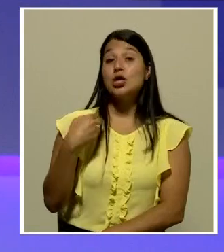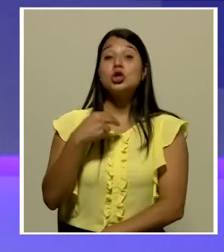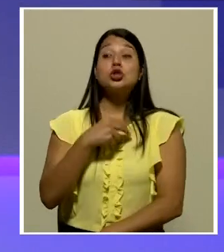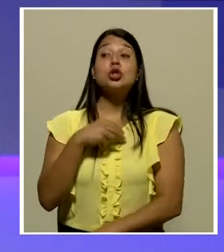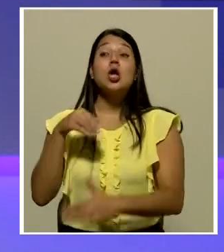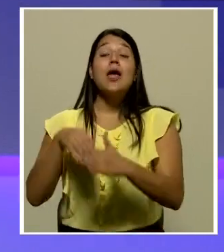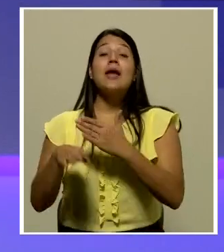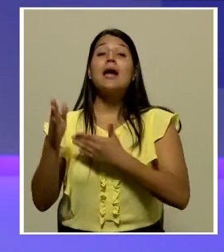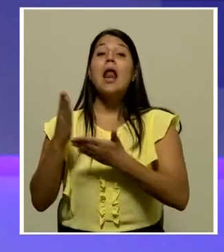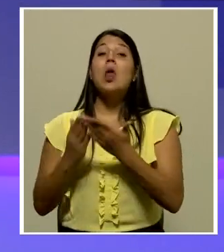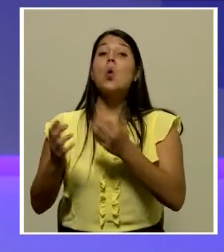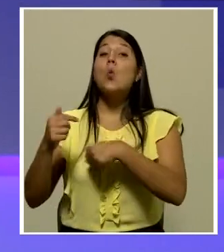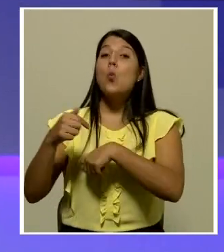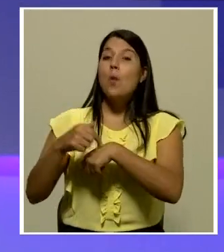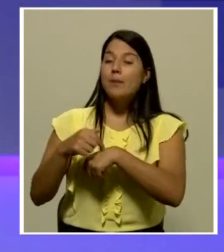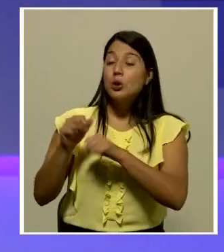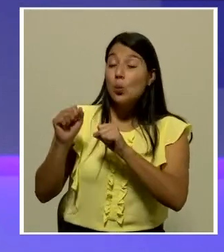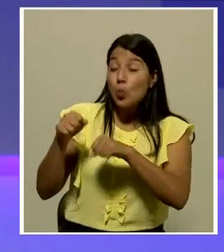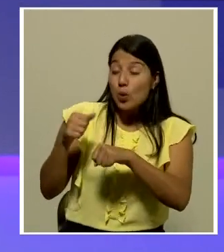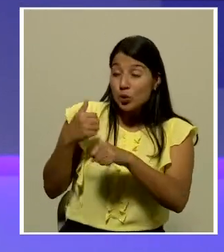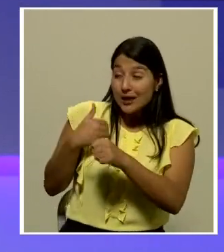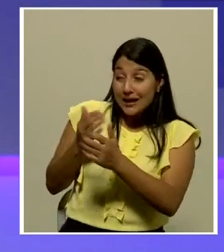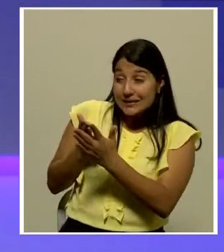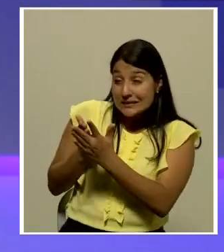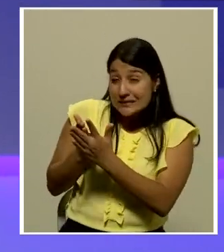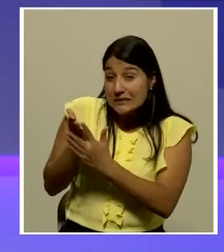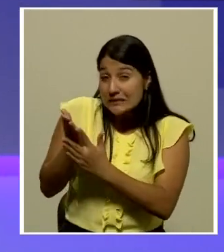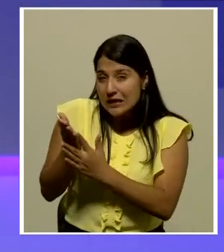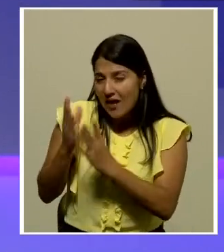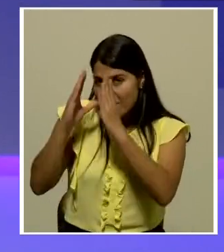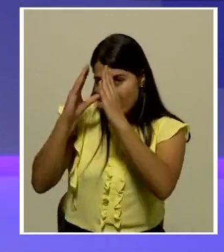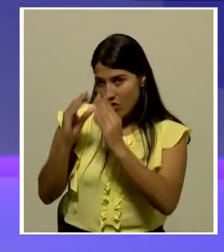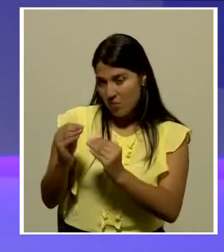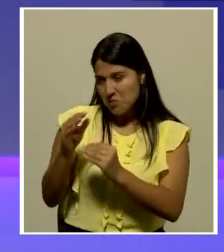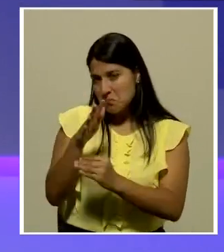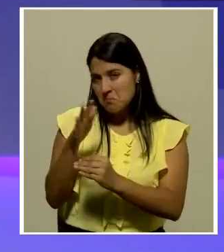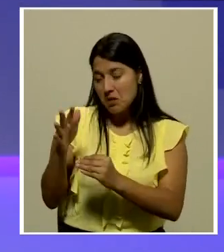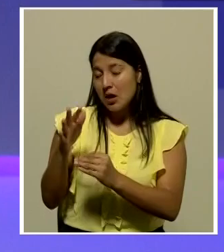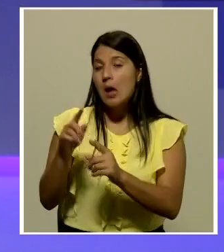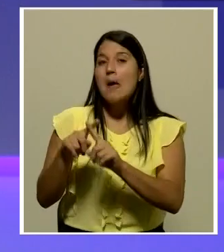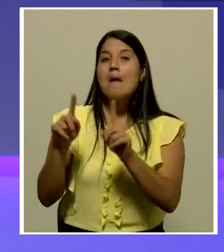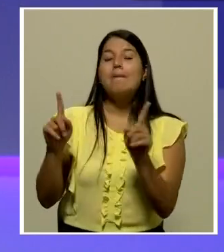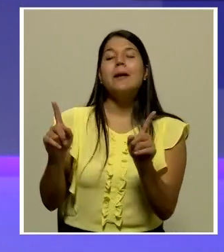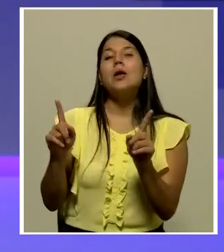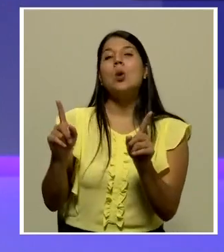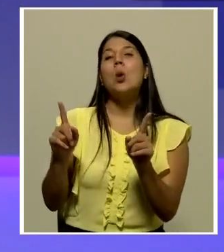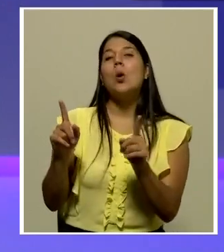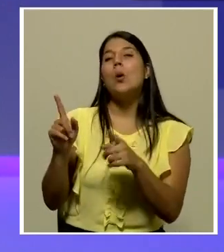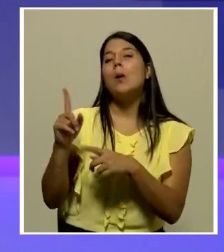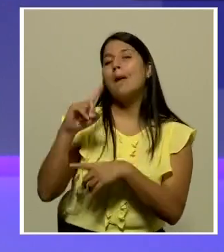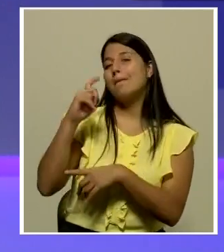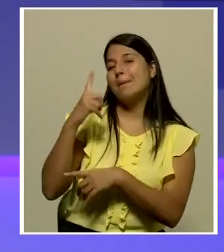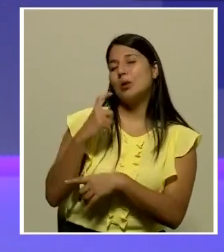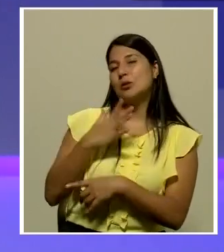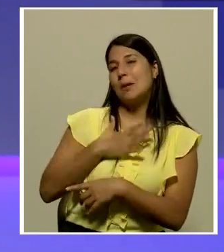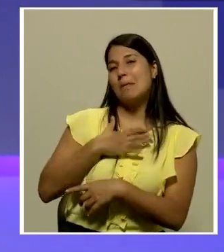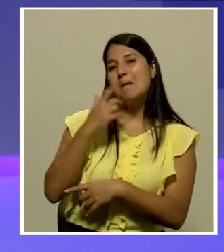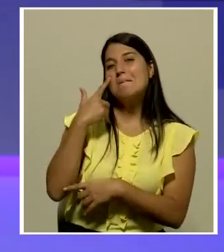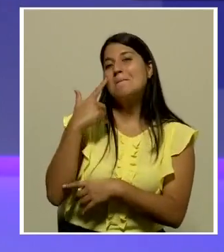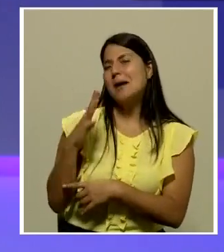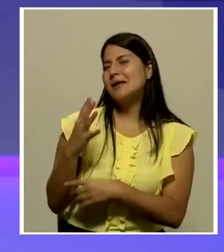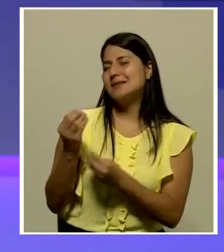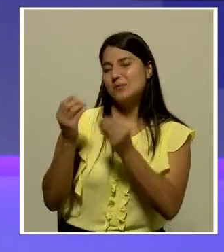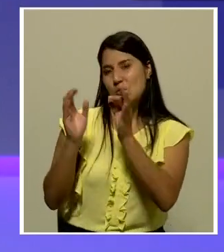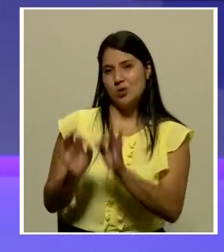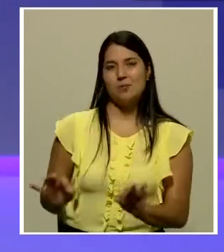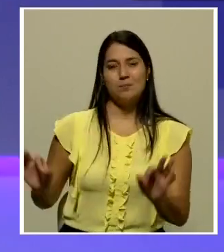algún momento habíamos accedido a parte de esa información y de la pregunta me parece